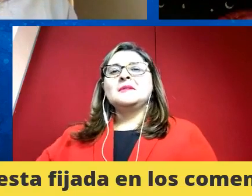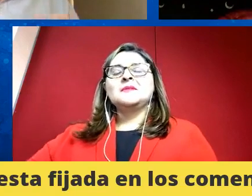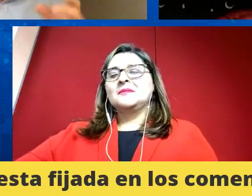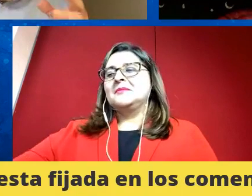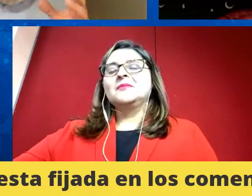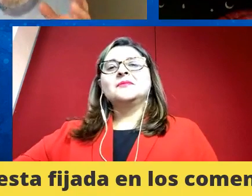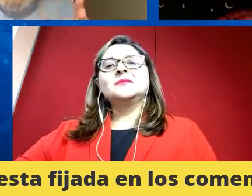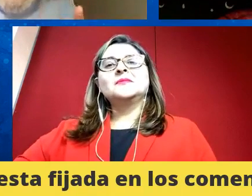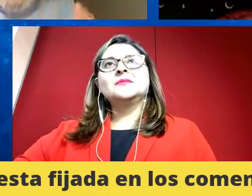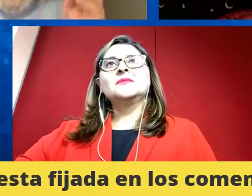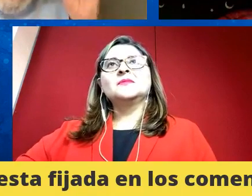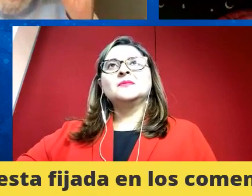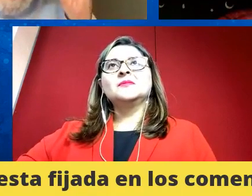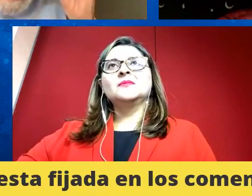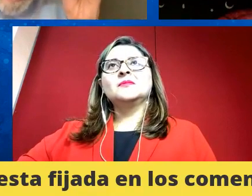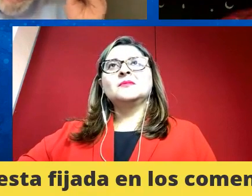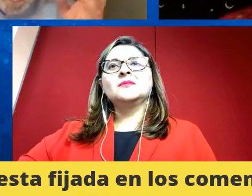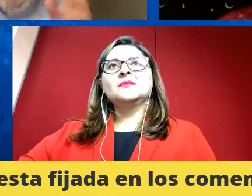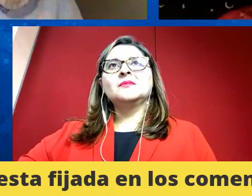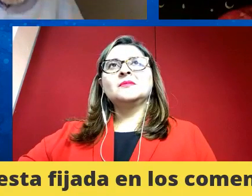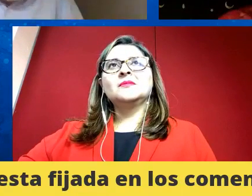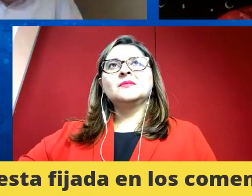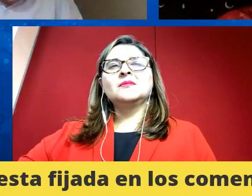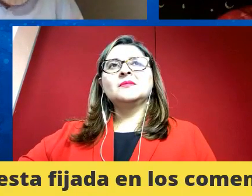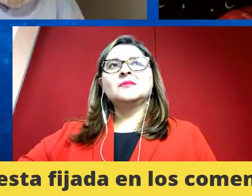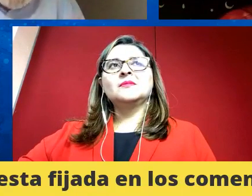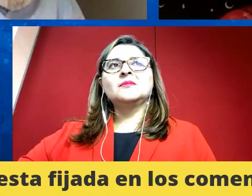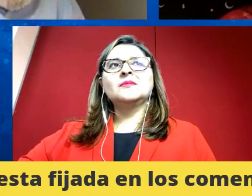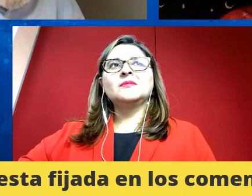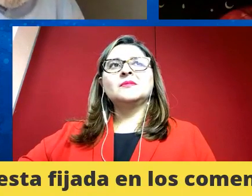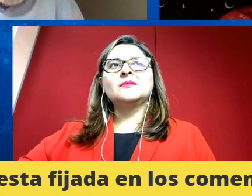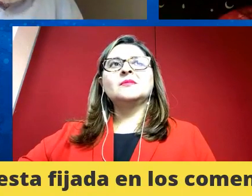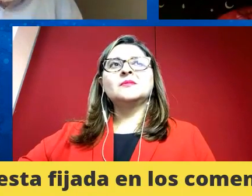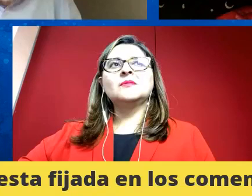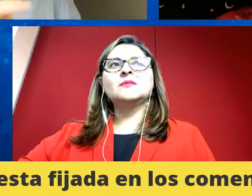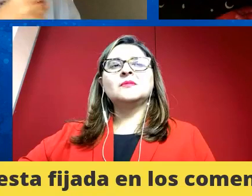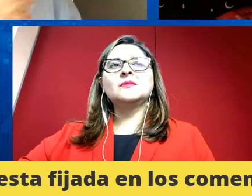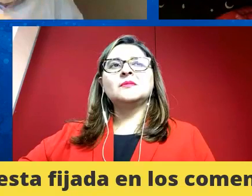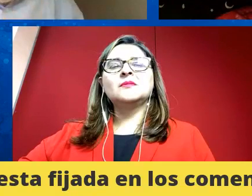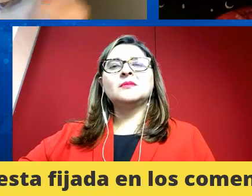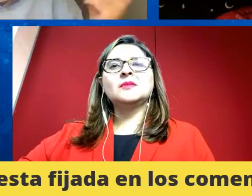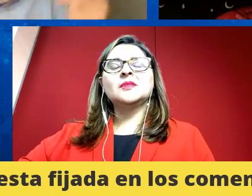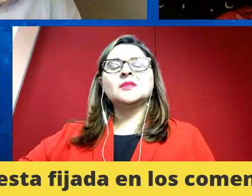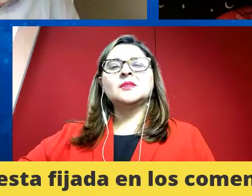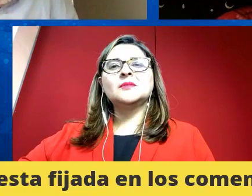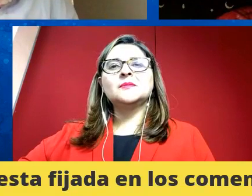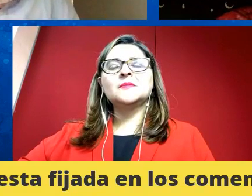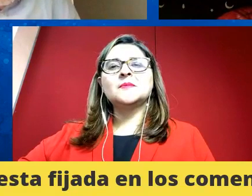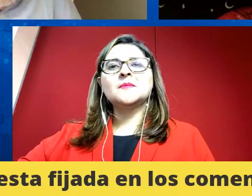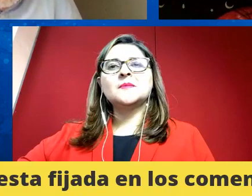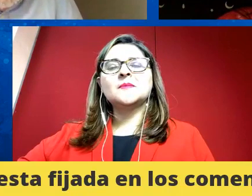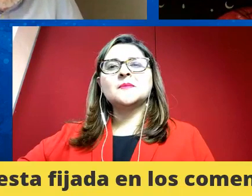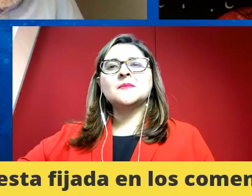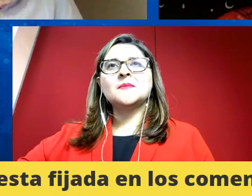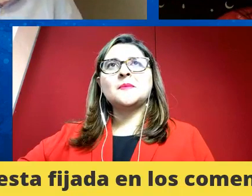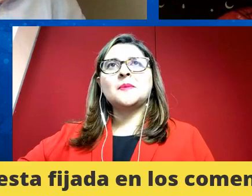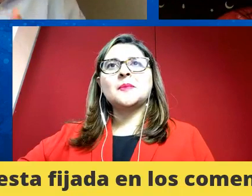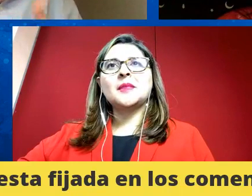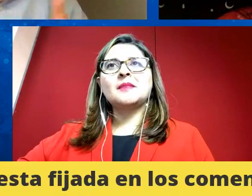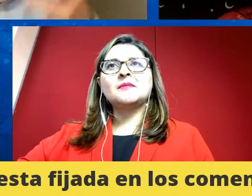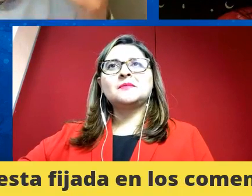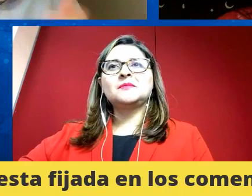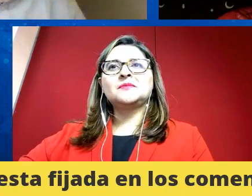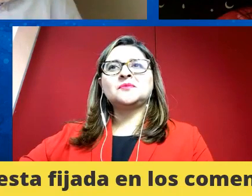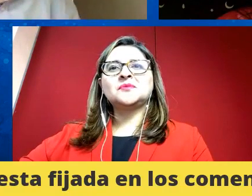Entonces, yo creo que tenemos que replantearnos todo, la educación. Mira, el otro día escuchaba por ahí una de